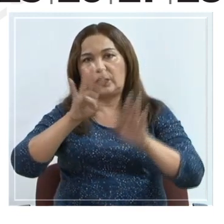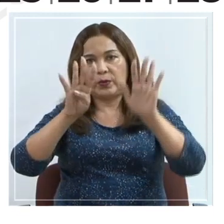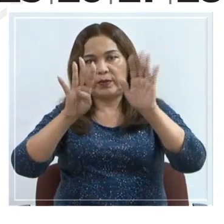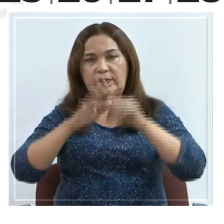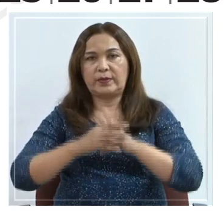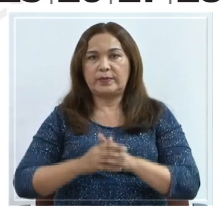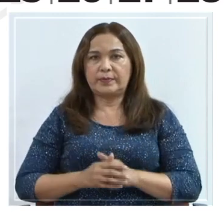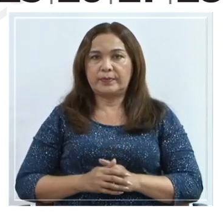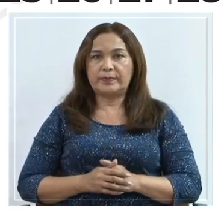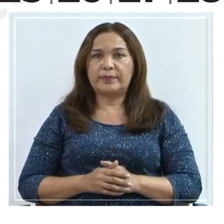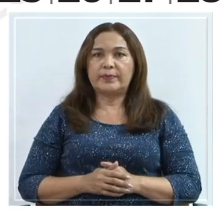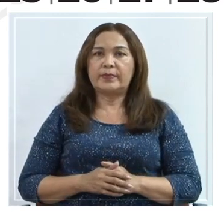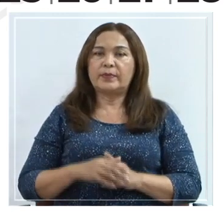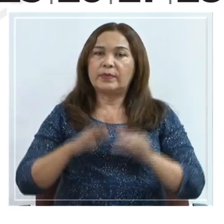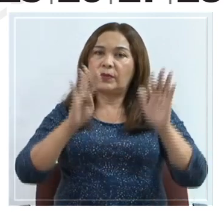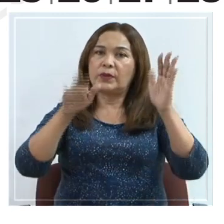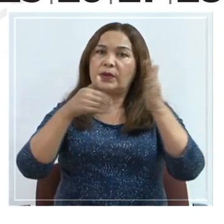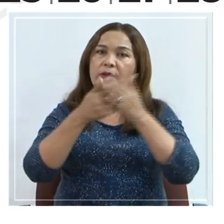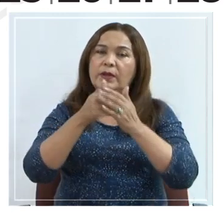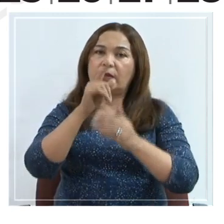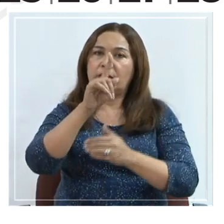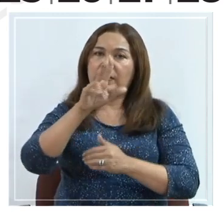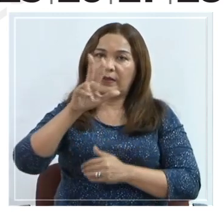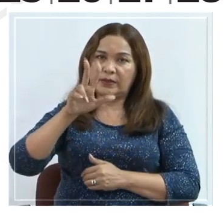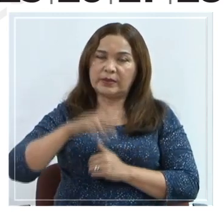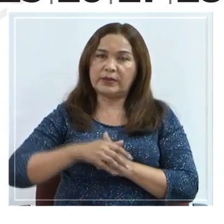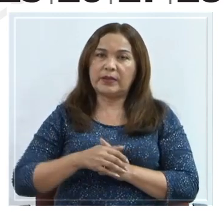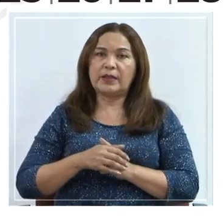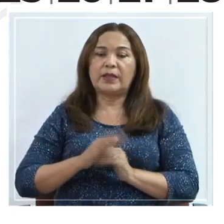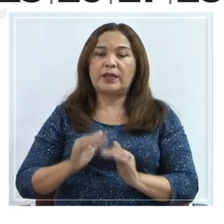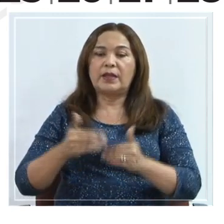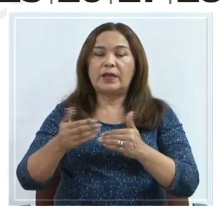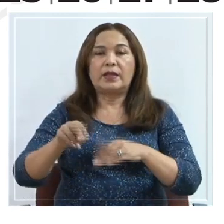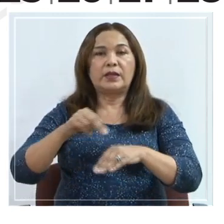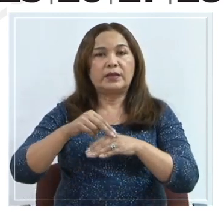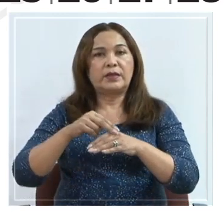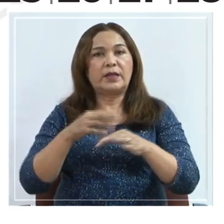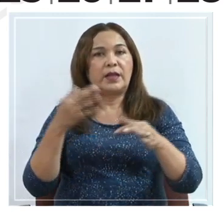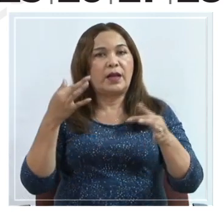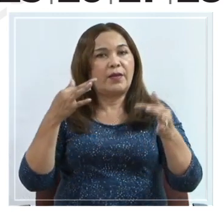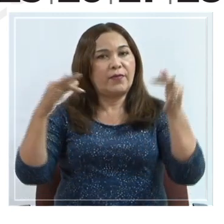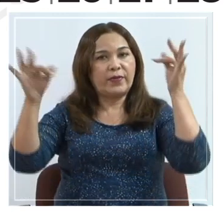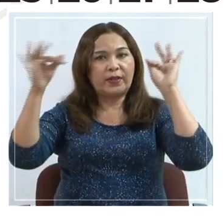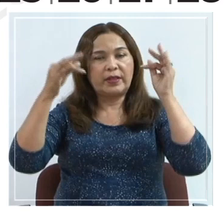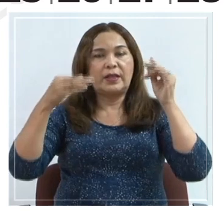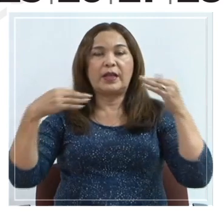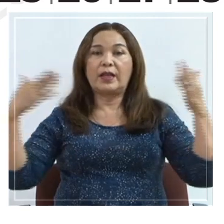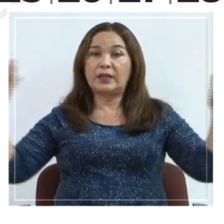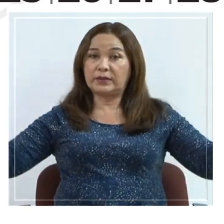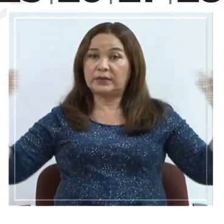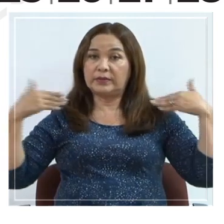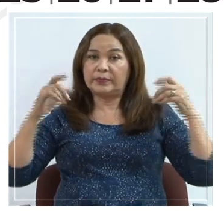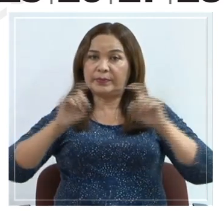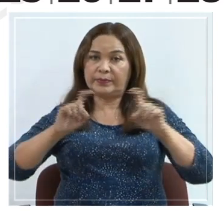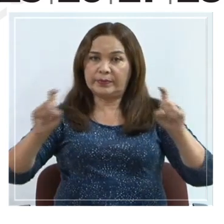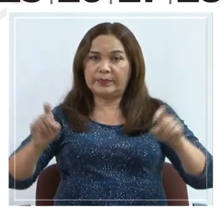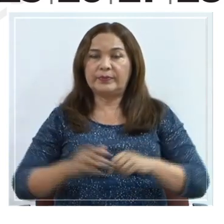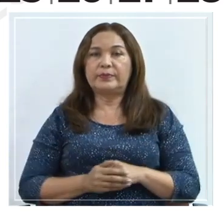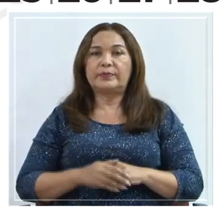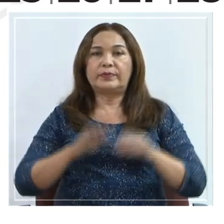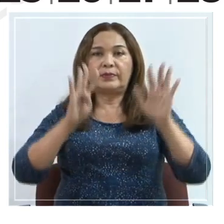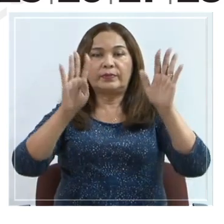1939 del día 9 al 13 fase nacional del festival de la clase de educación física